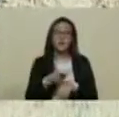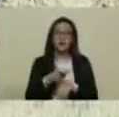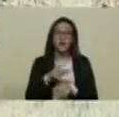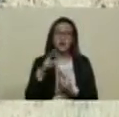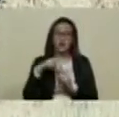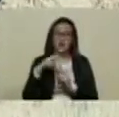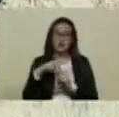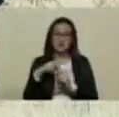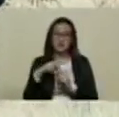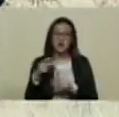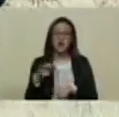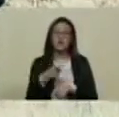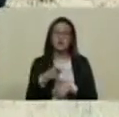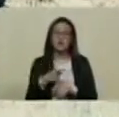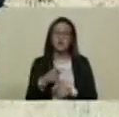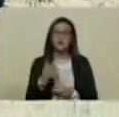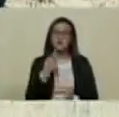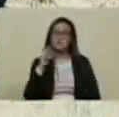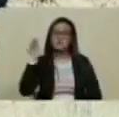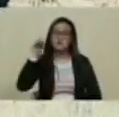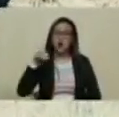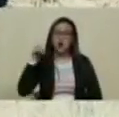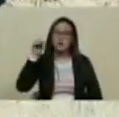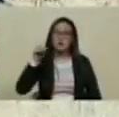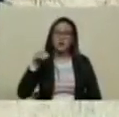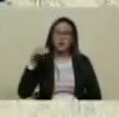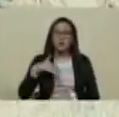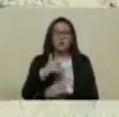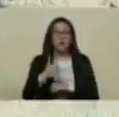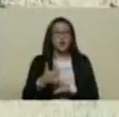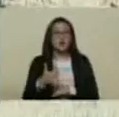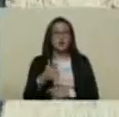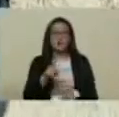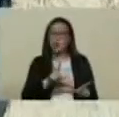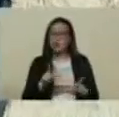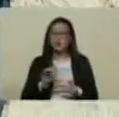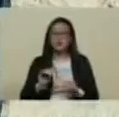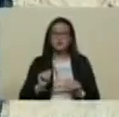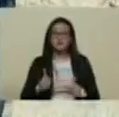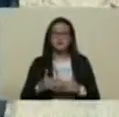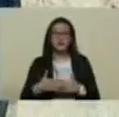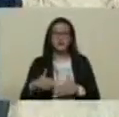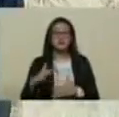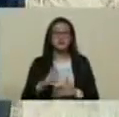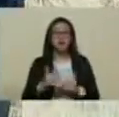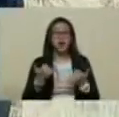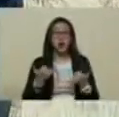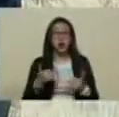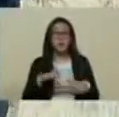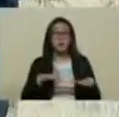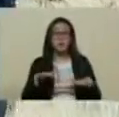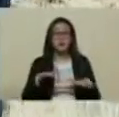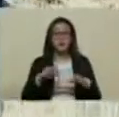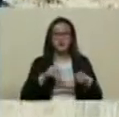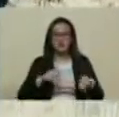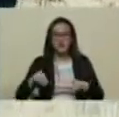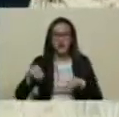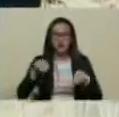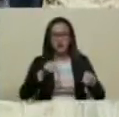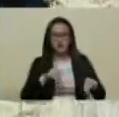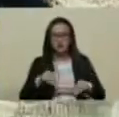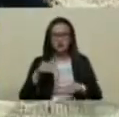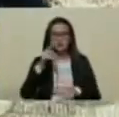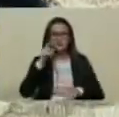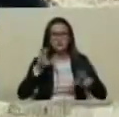gobernador Mata Figueroa insistieron mucho en este proyecto y lo tienen listo para arrancarlo. Vamos a arrancar movimiento de tierras en esos estados.